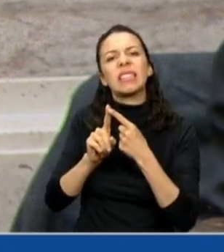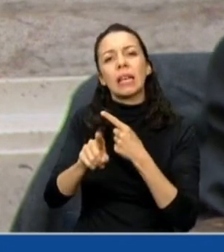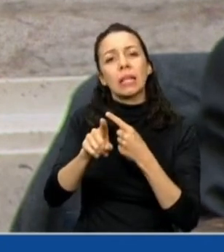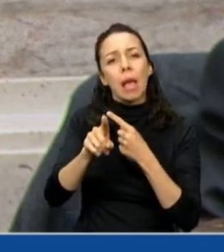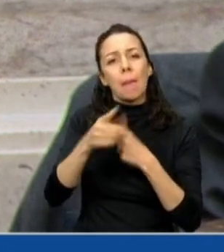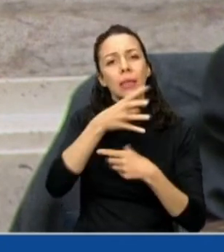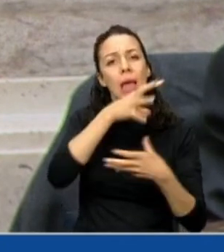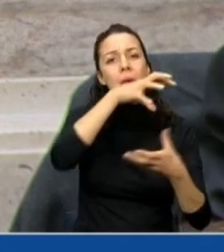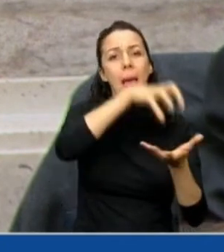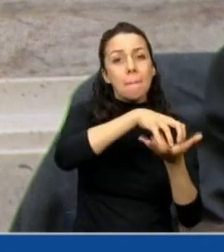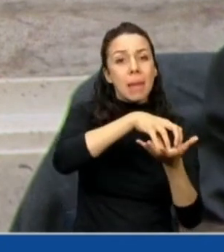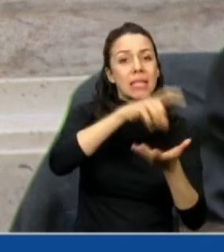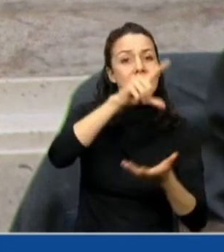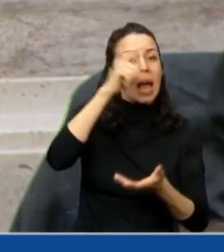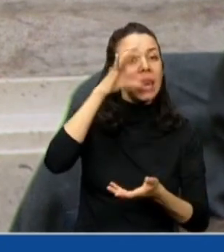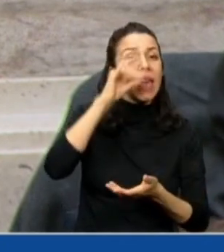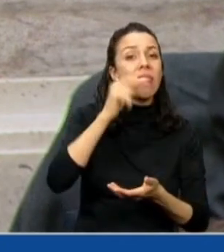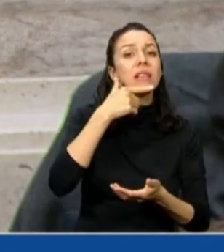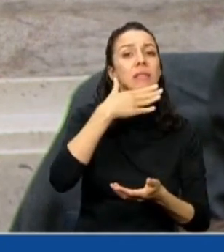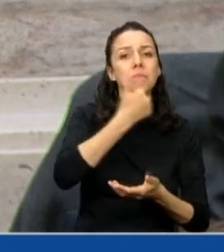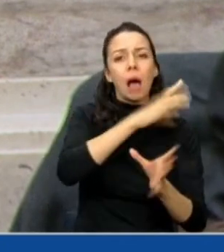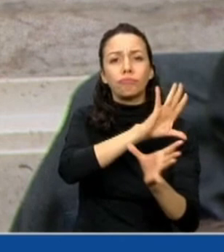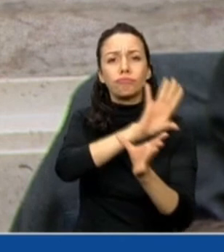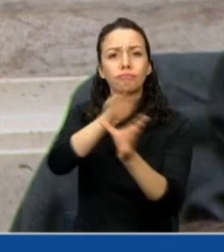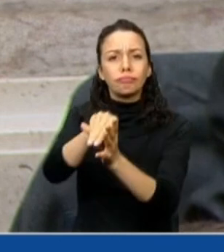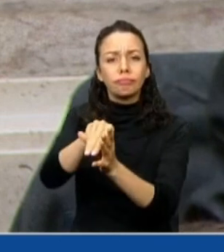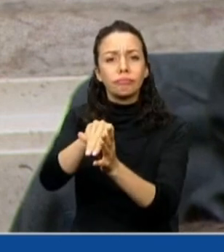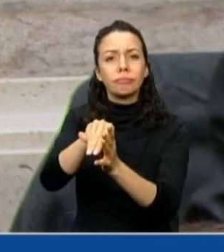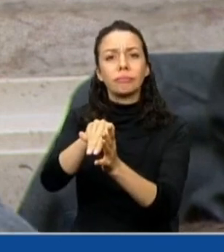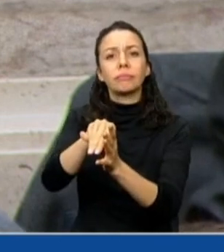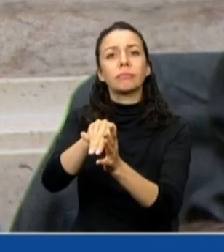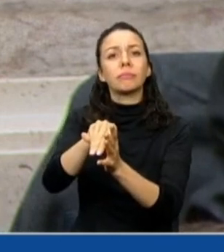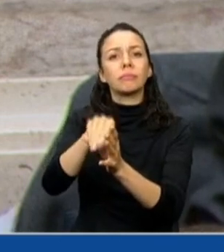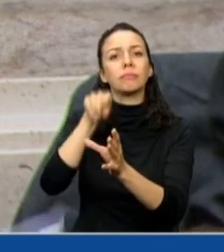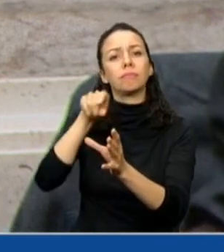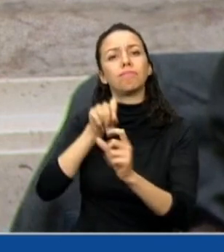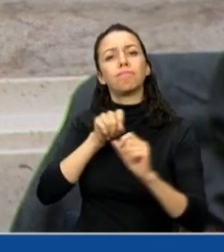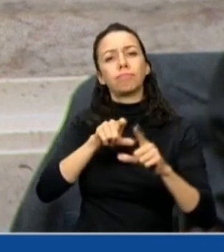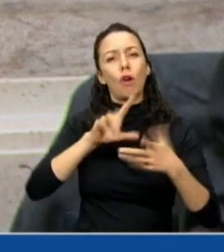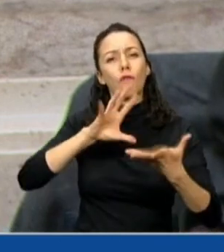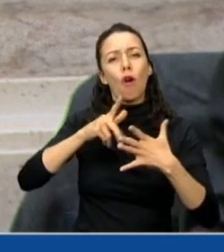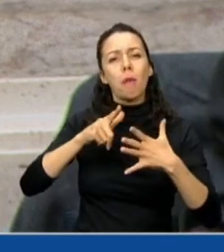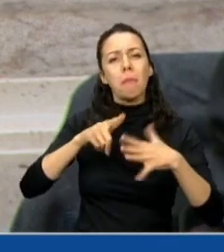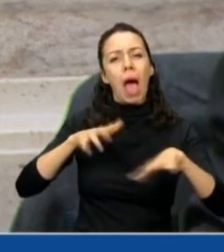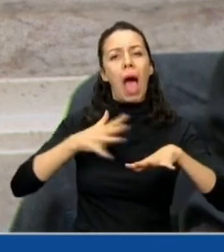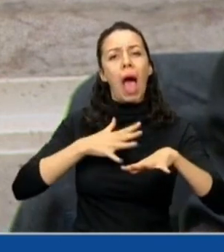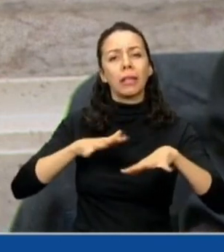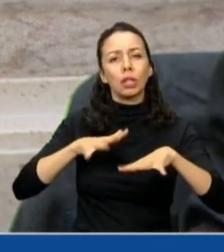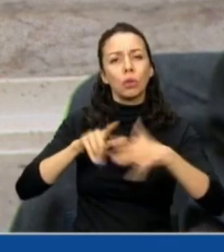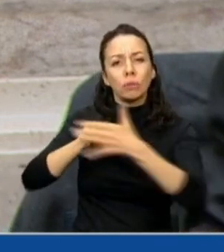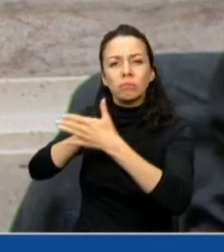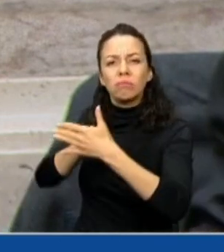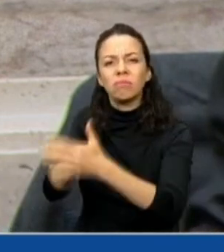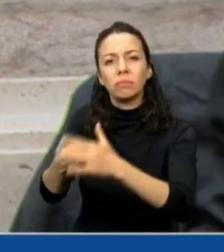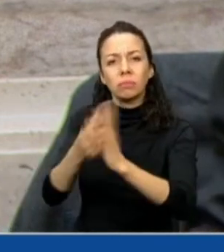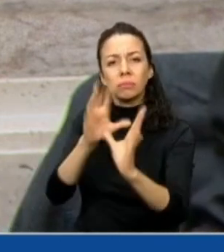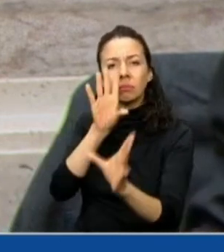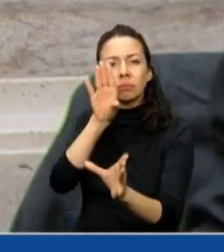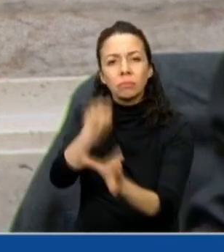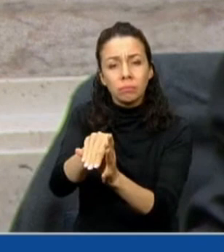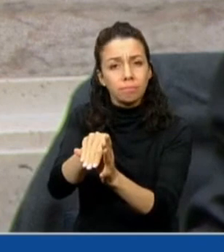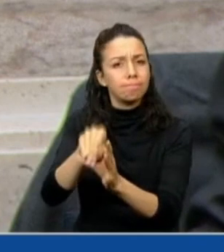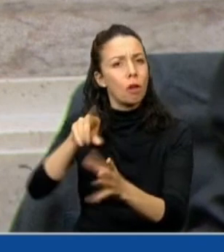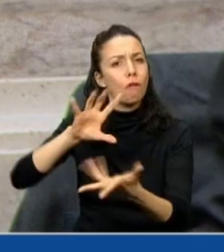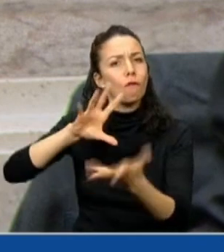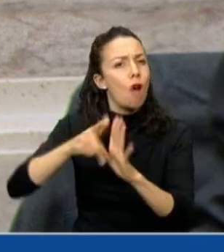la empresa Ledesma, tomando una actitud instigadora y de intervención